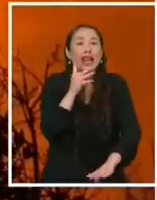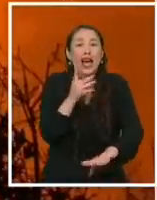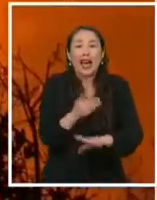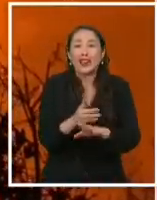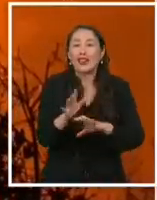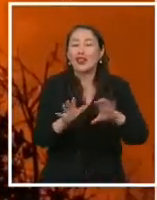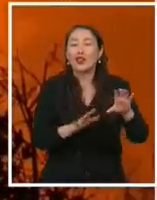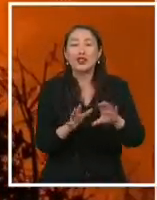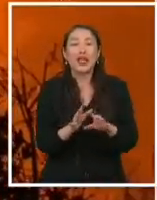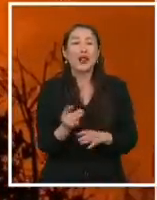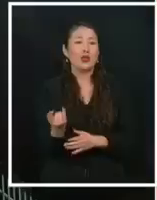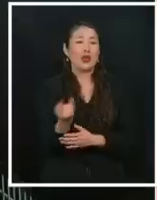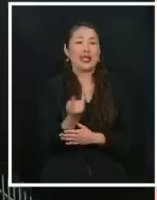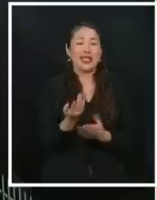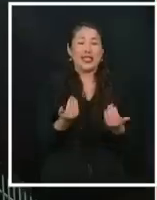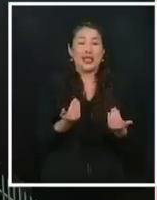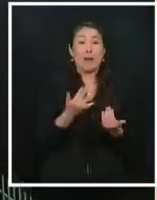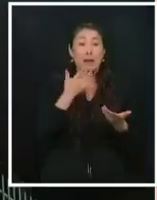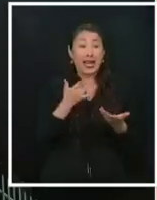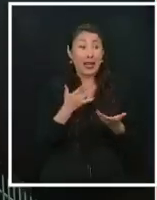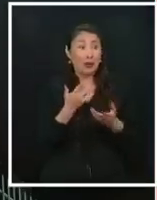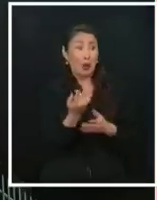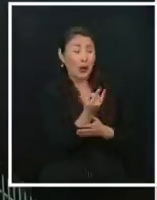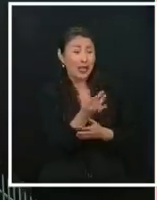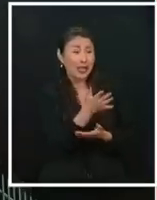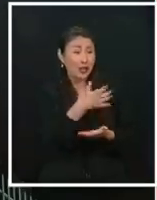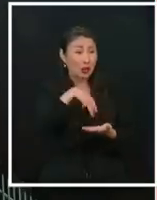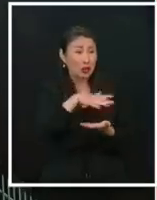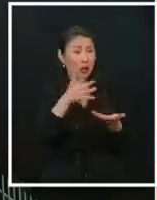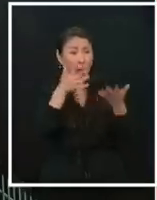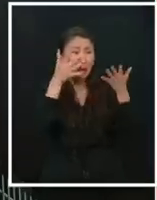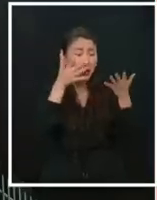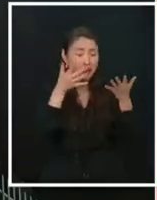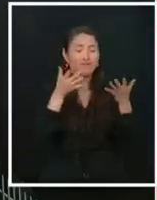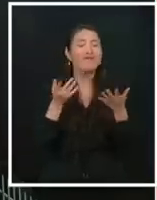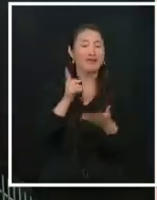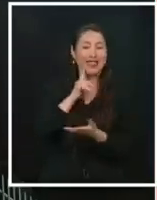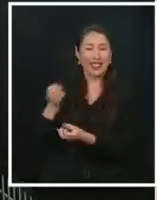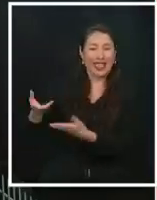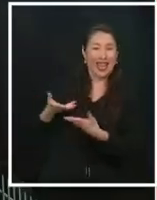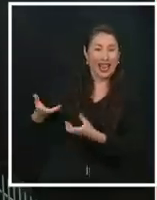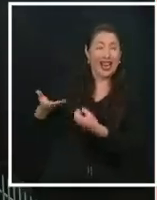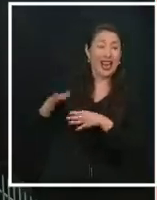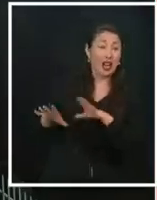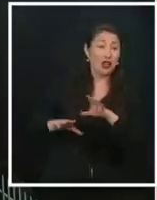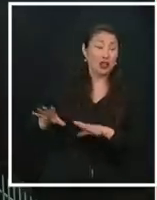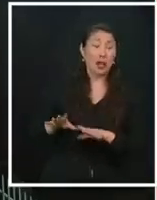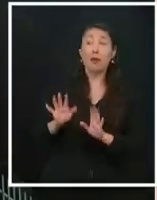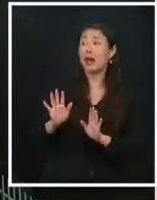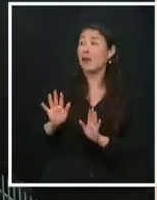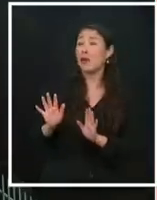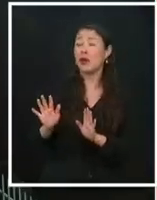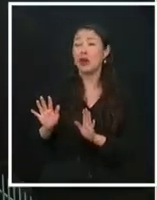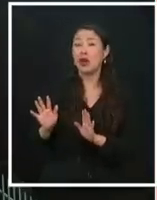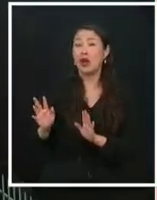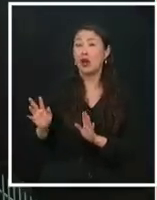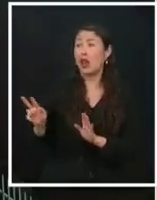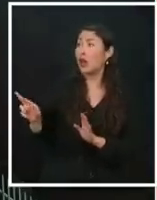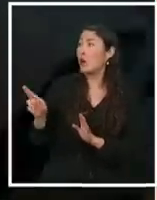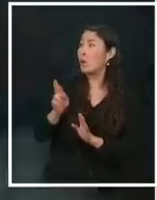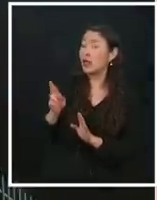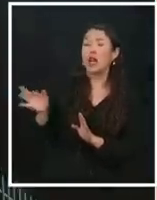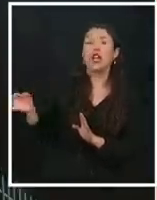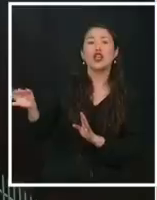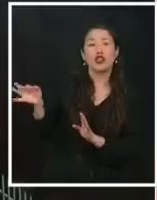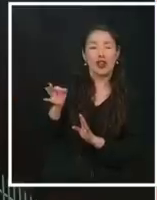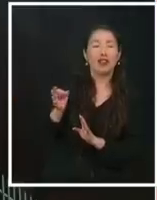emergencia de manera inmediata, precisamente para atender la emergencia que estamos enfrentando. Esperamos la resolución de él y a los 5 minutos nos informó que se va a emitir